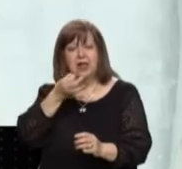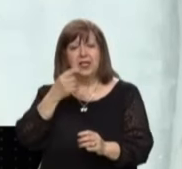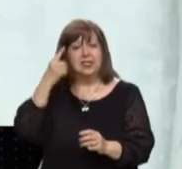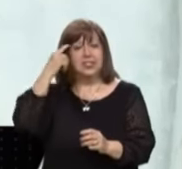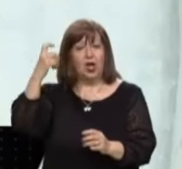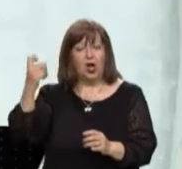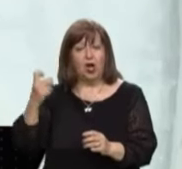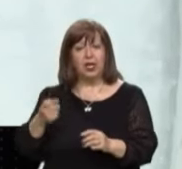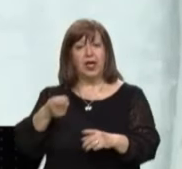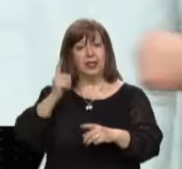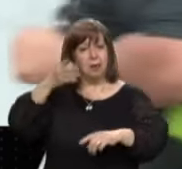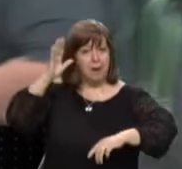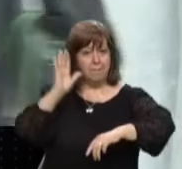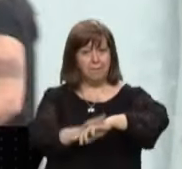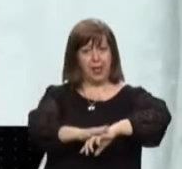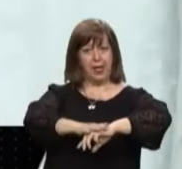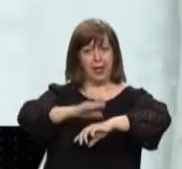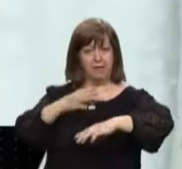también física.